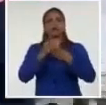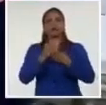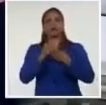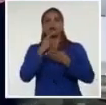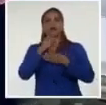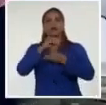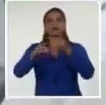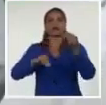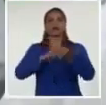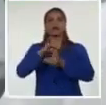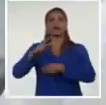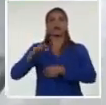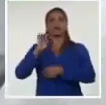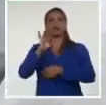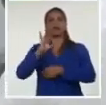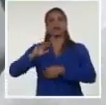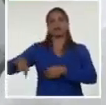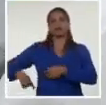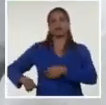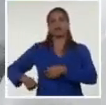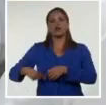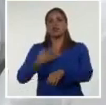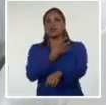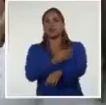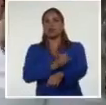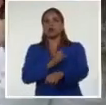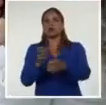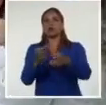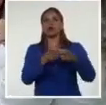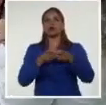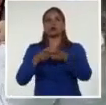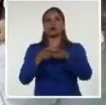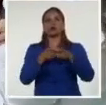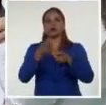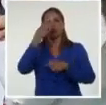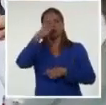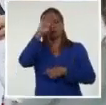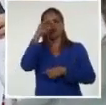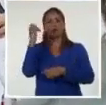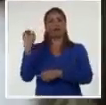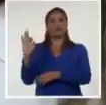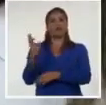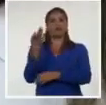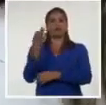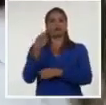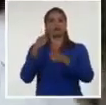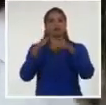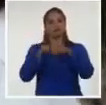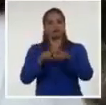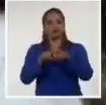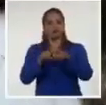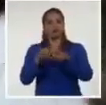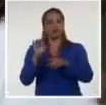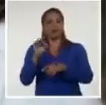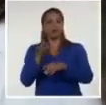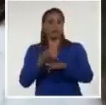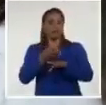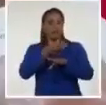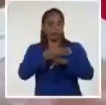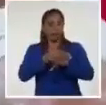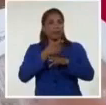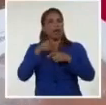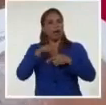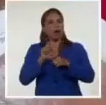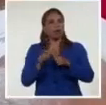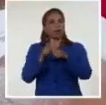riñones artificiales donados por la organización Cuba Francia Cooperación, que junto a los 15 ya existentes permitirán